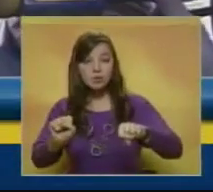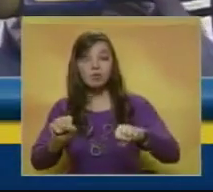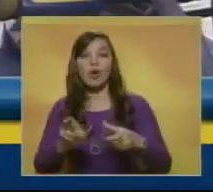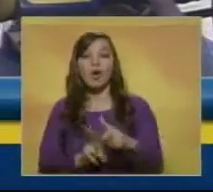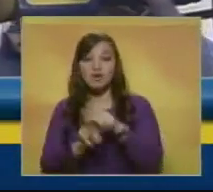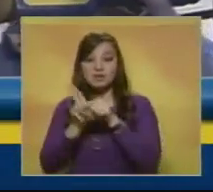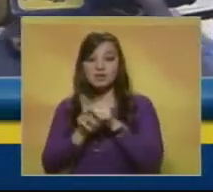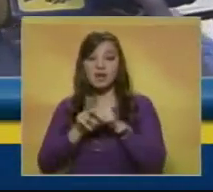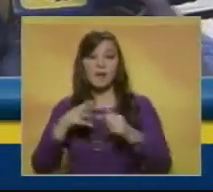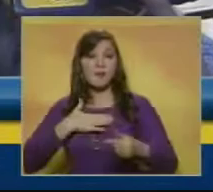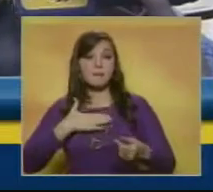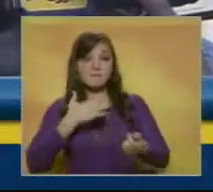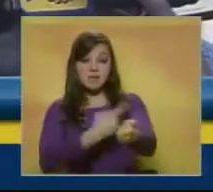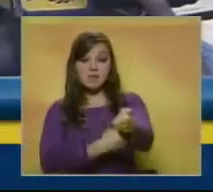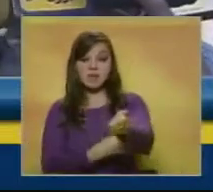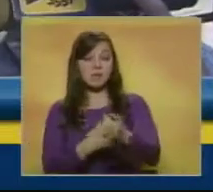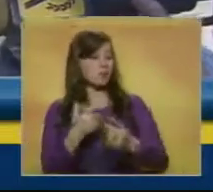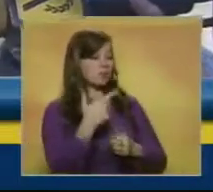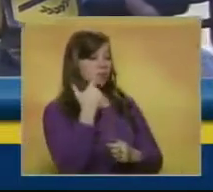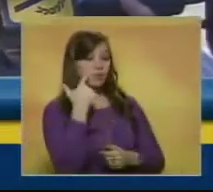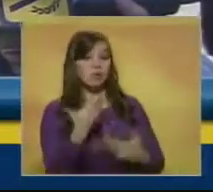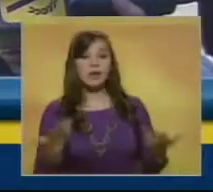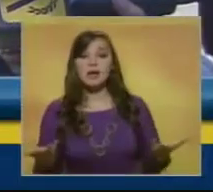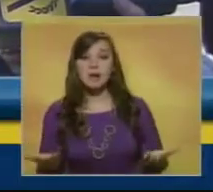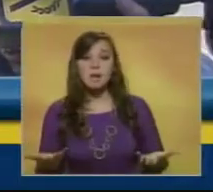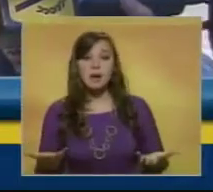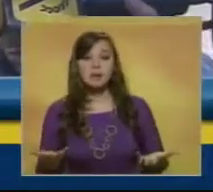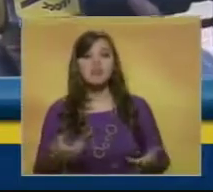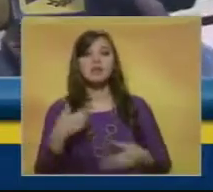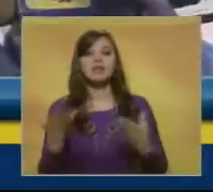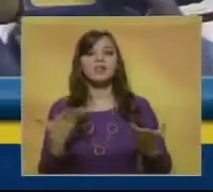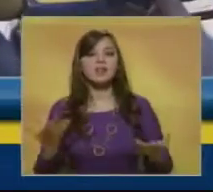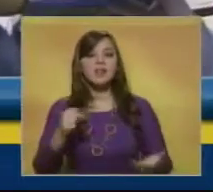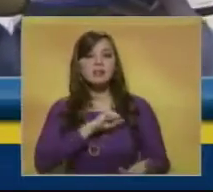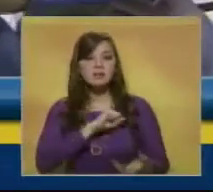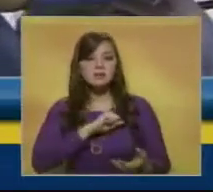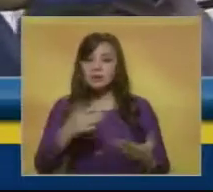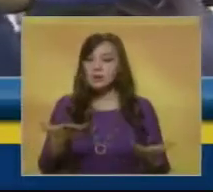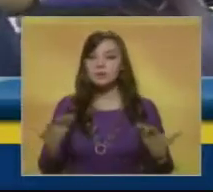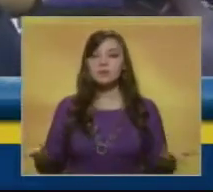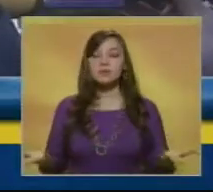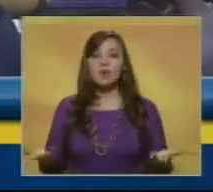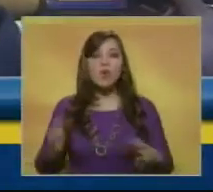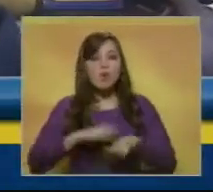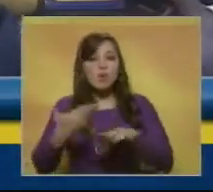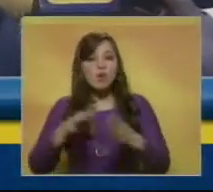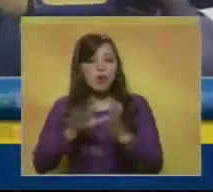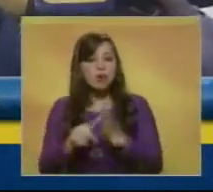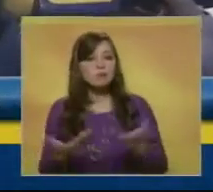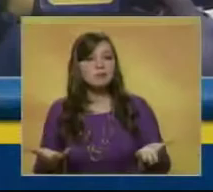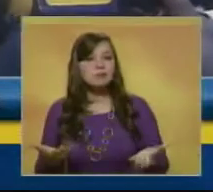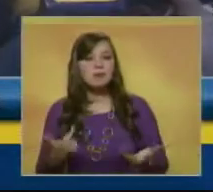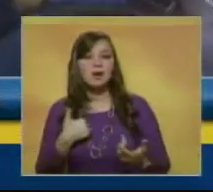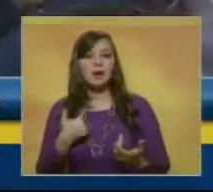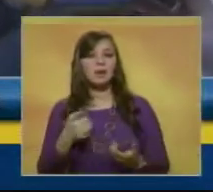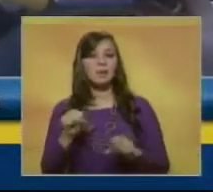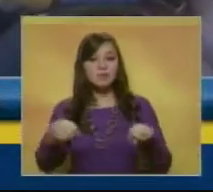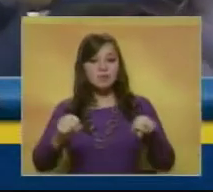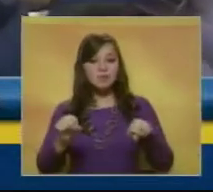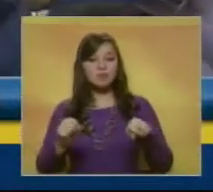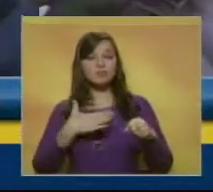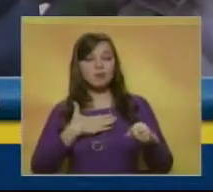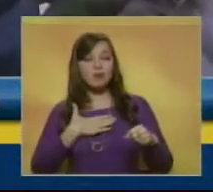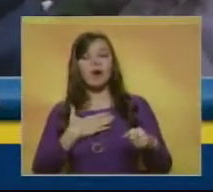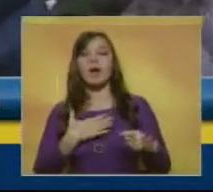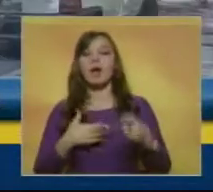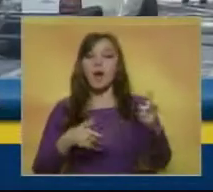la pistola, mi hermano se voltea y dice, chamo, ¿qué pasó? Como queriendo decir, porque él se va a llevar la moto. Entonces en eso es